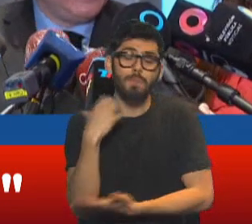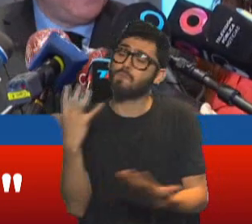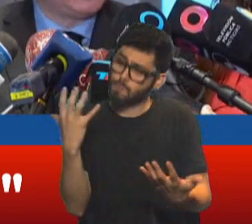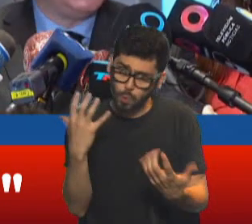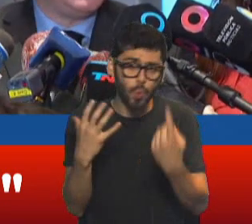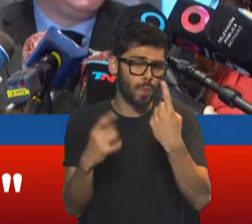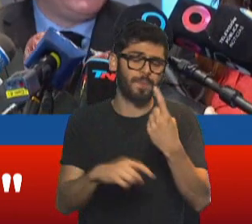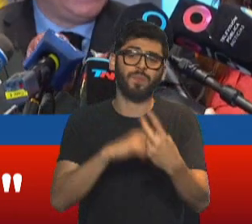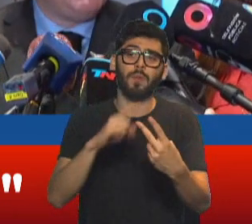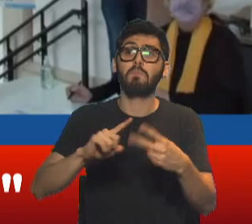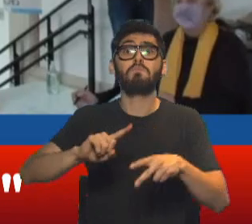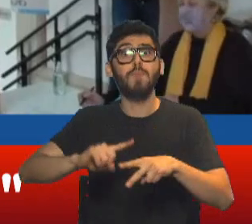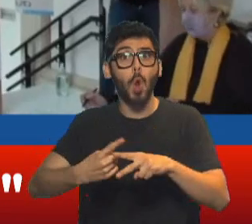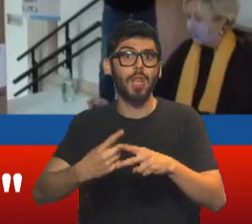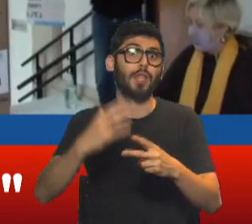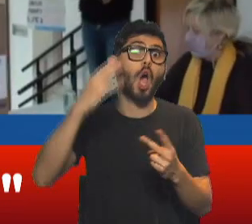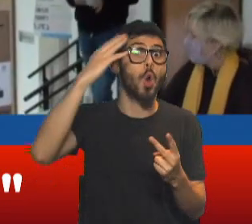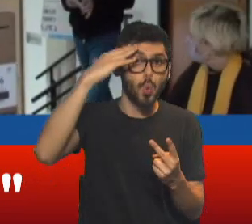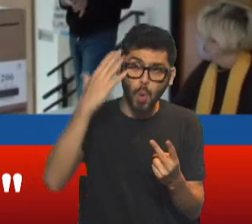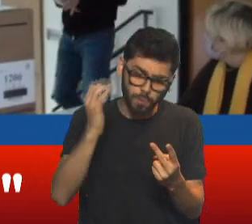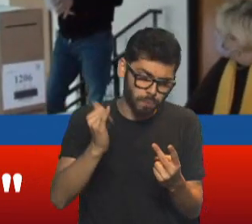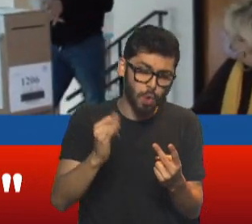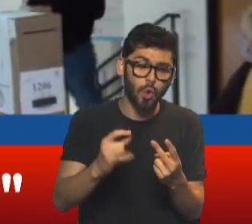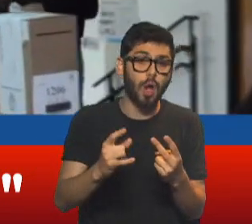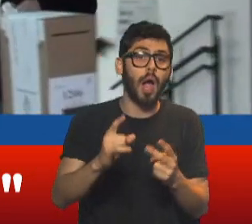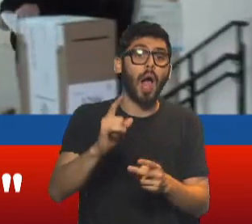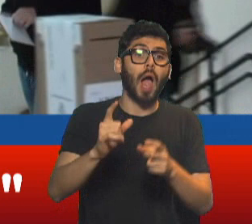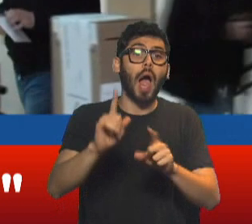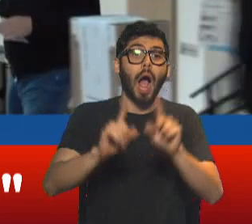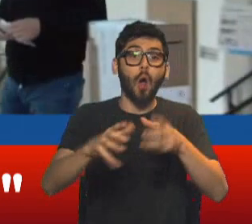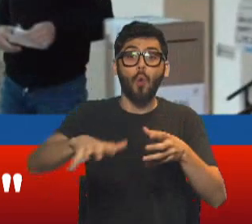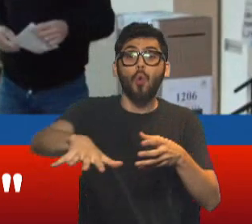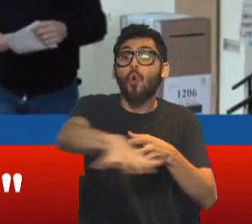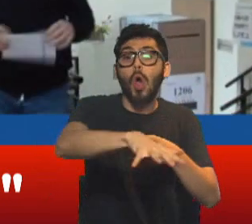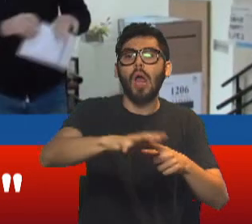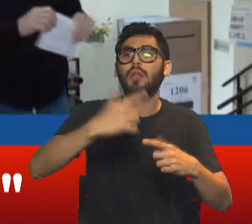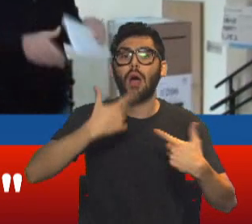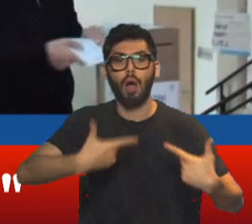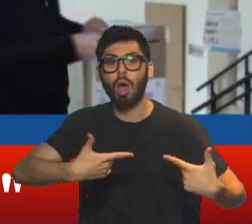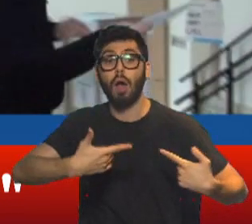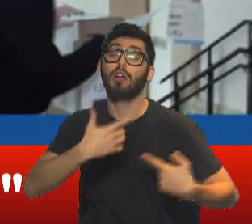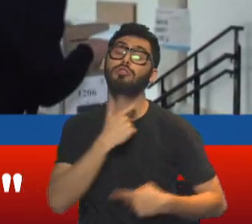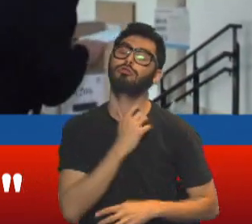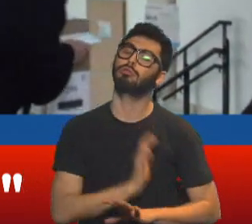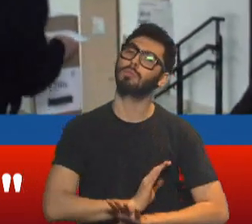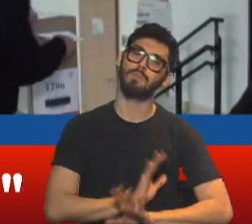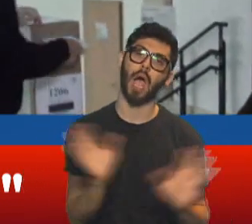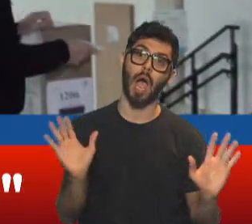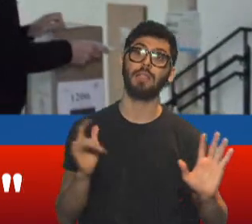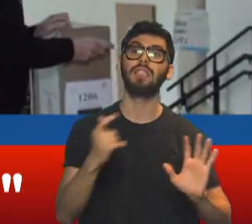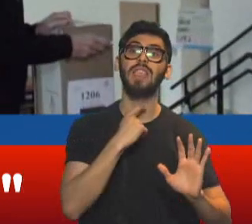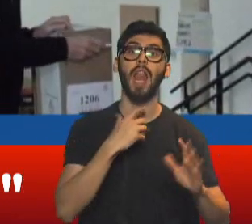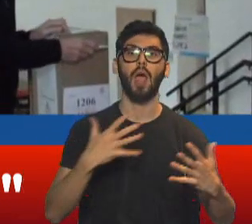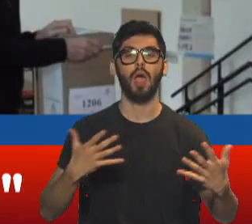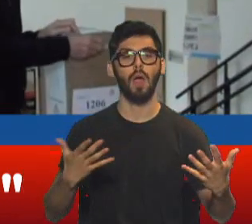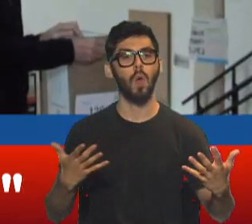políticas, culturales, hay un sector de la sociedad que no quiere más la confrontación, que quiere transitar por caminos de reconstrucción,